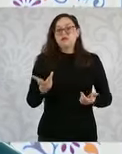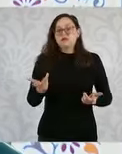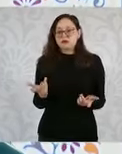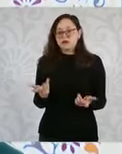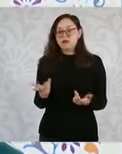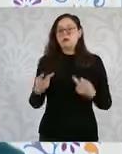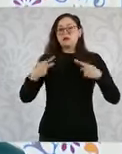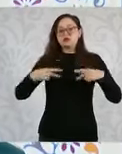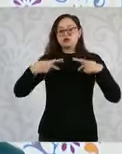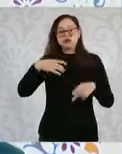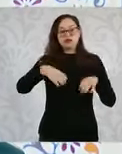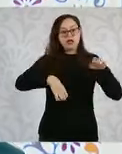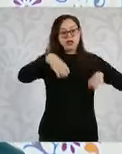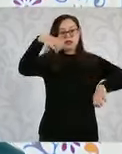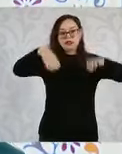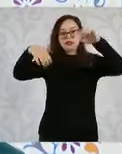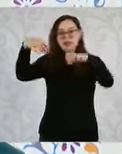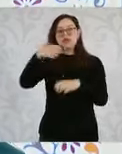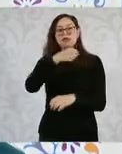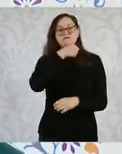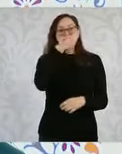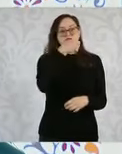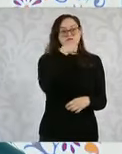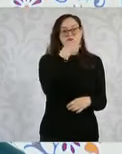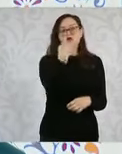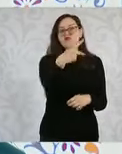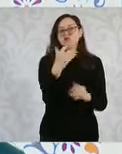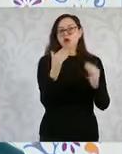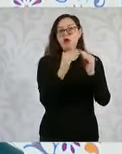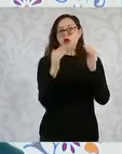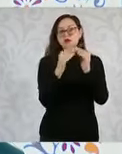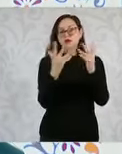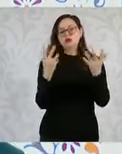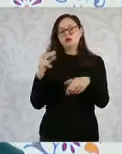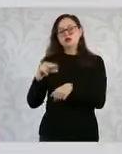a los hogares de todas y todos los adultos mayores del país.